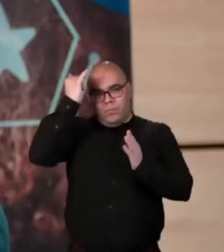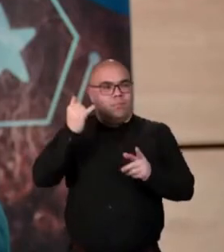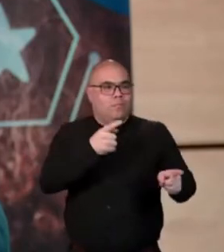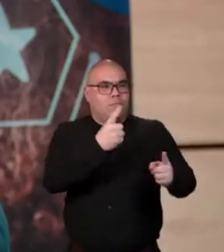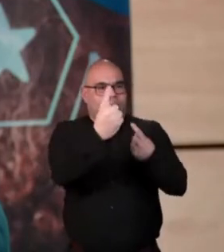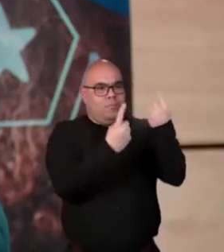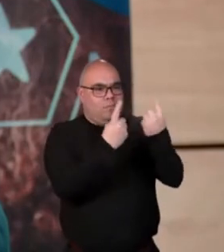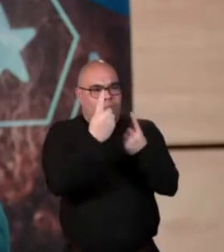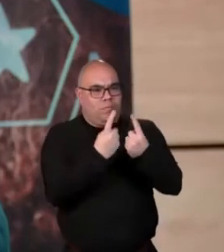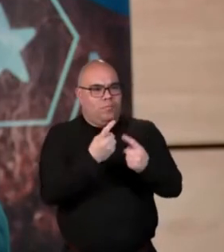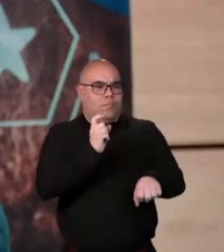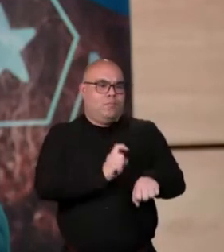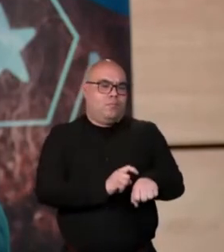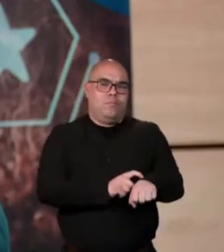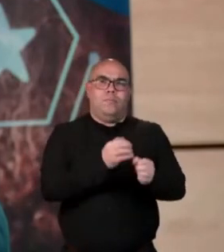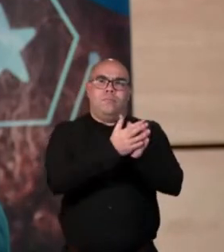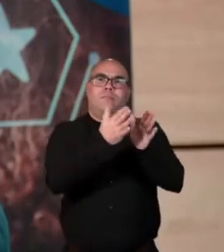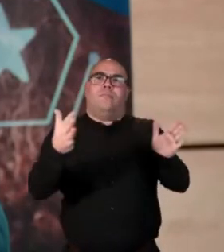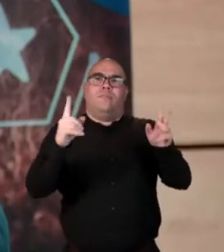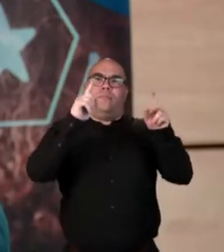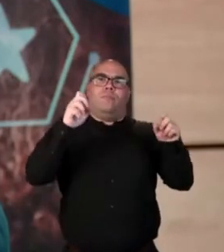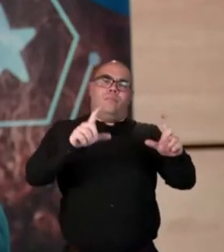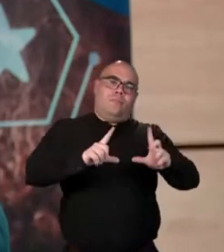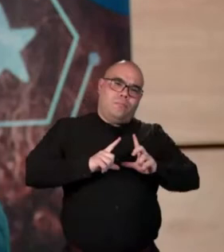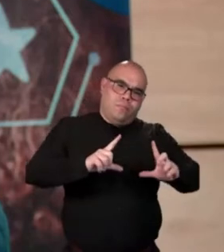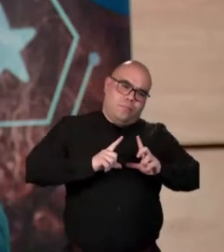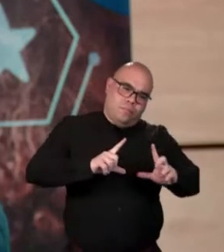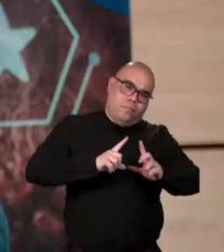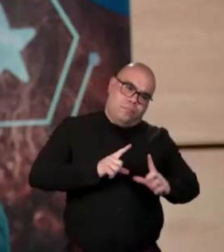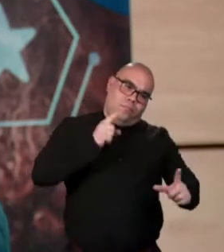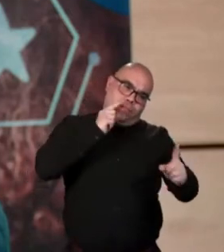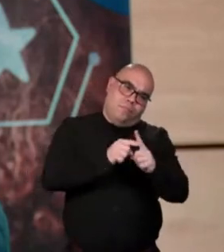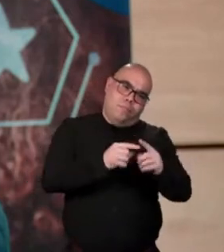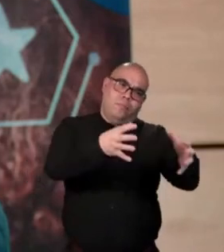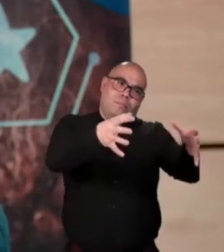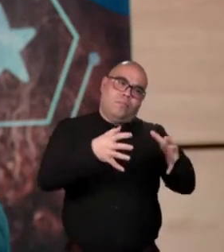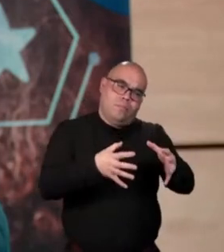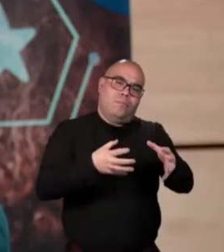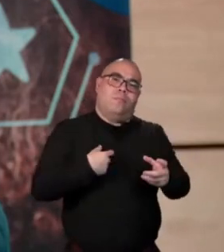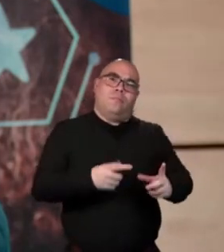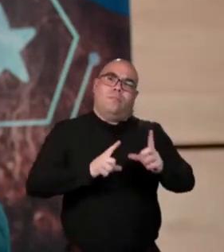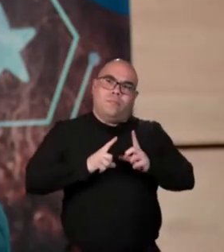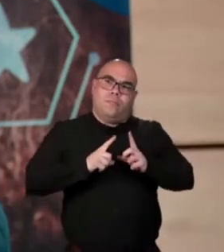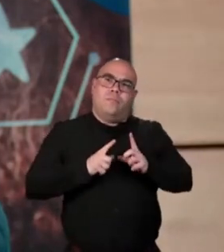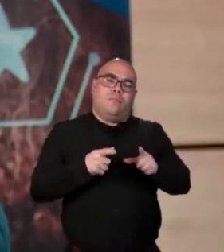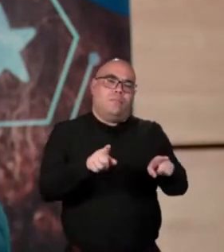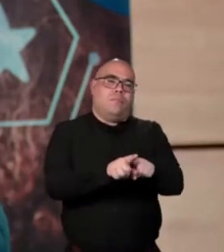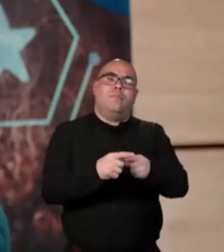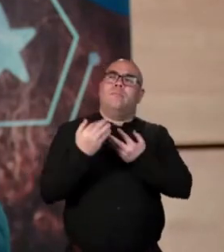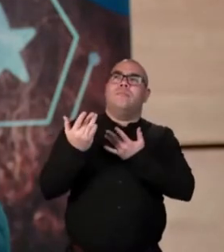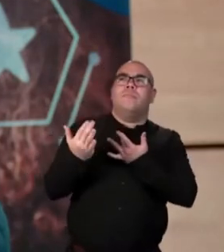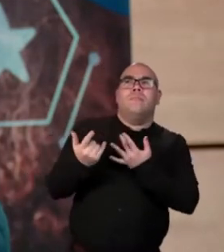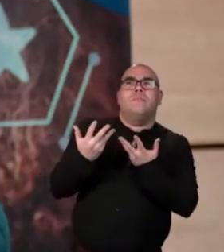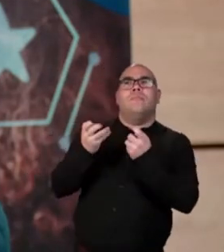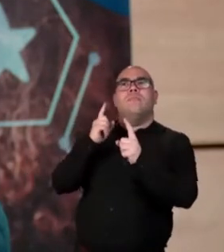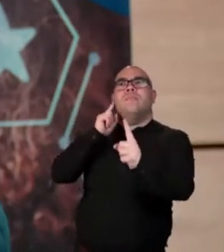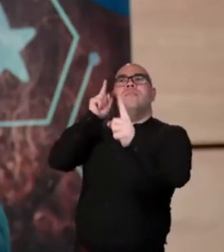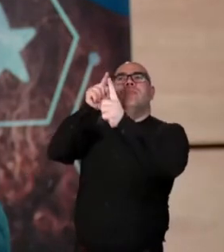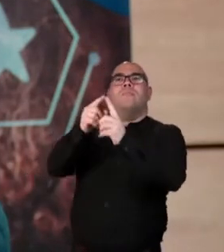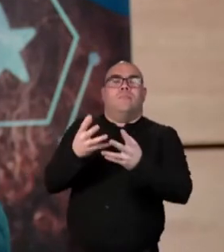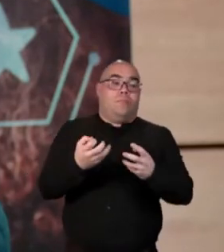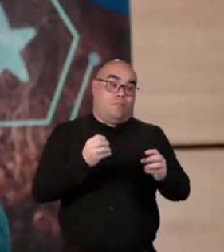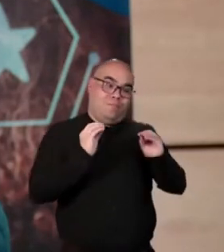momento determinado tendemos a hablar bastante el pregrado porque es nuestro grueso de estudiantes que llegan con unas expectativas de vida y que